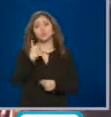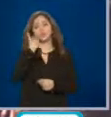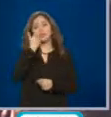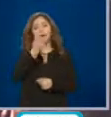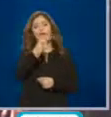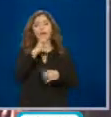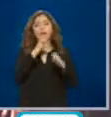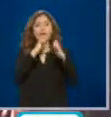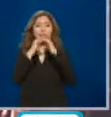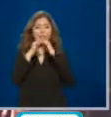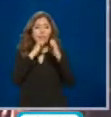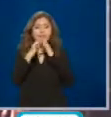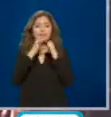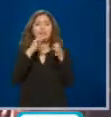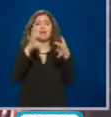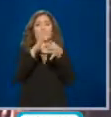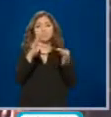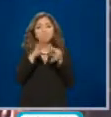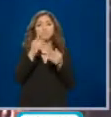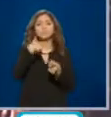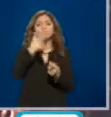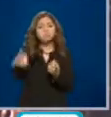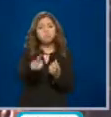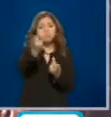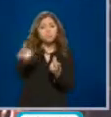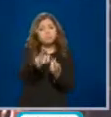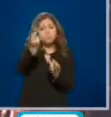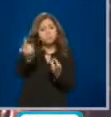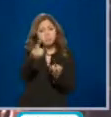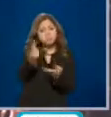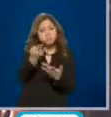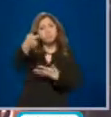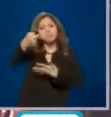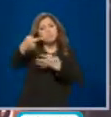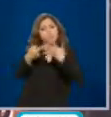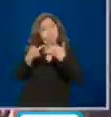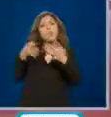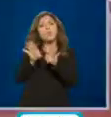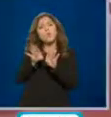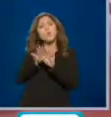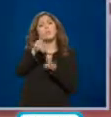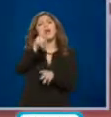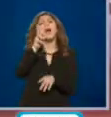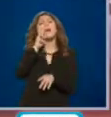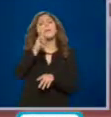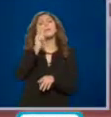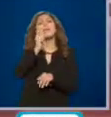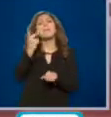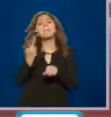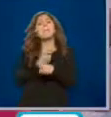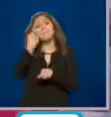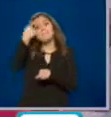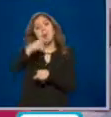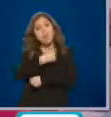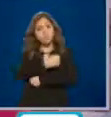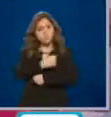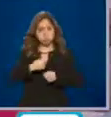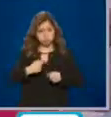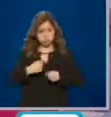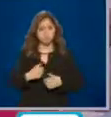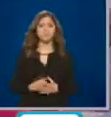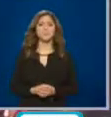entrevista nutricional qué factores pueden influir independientemente de lo que comen. Y hay algunos